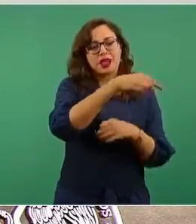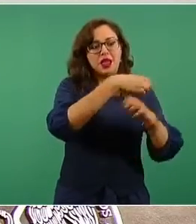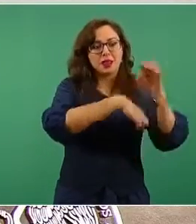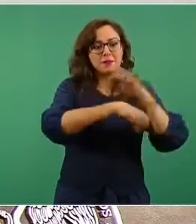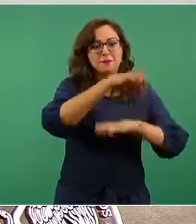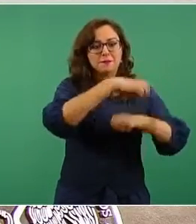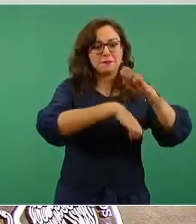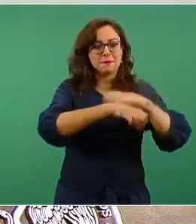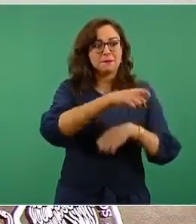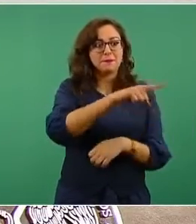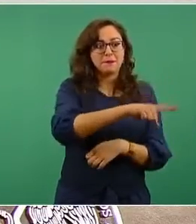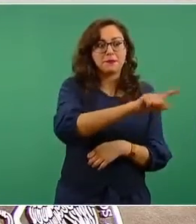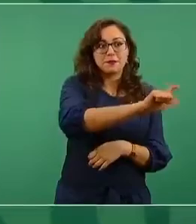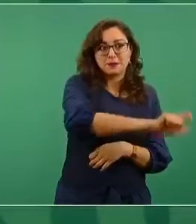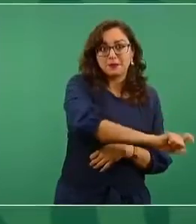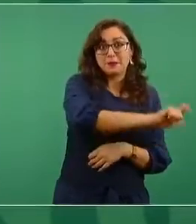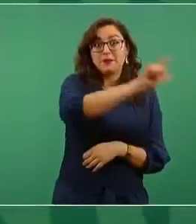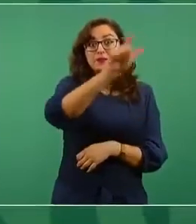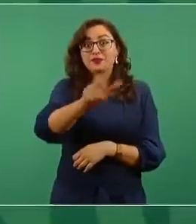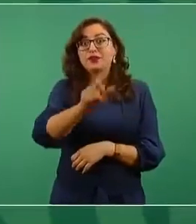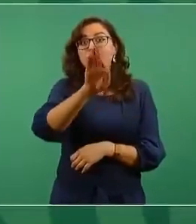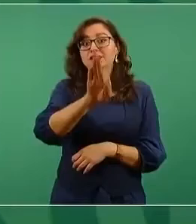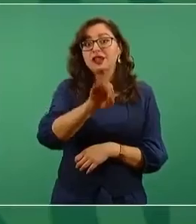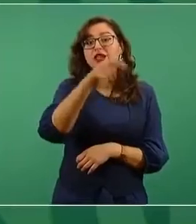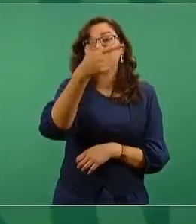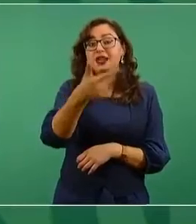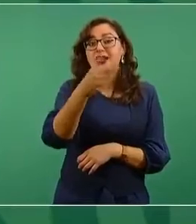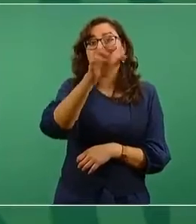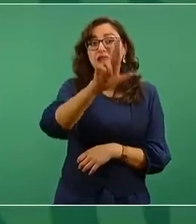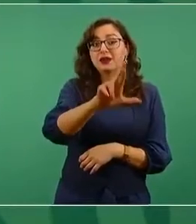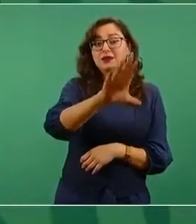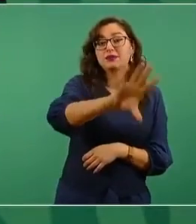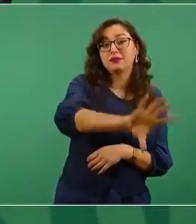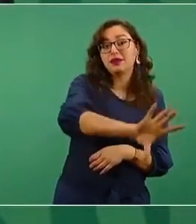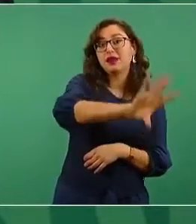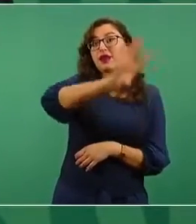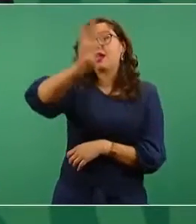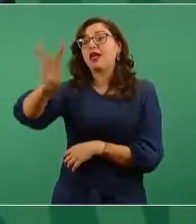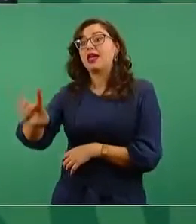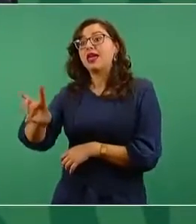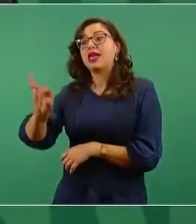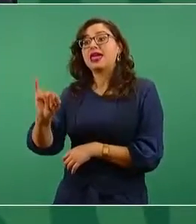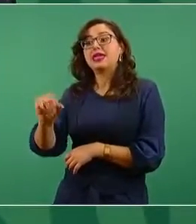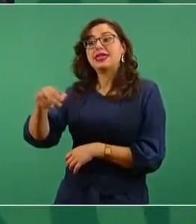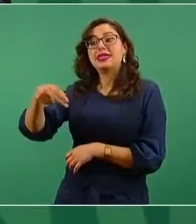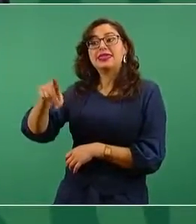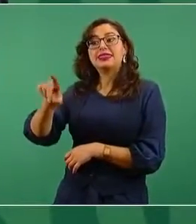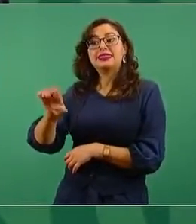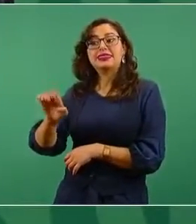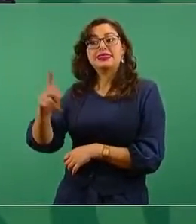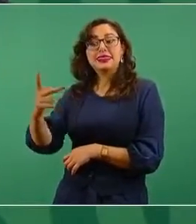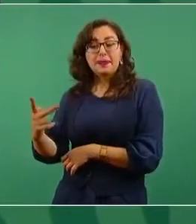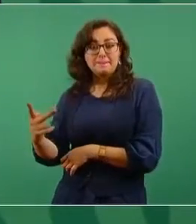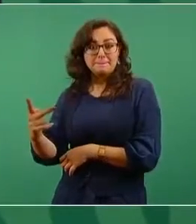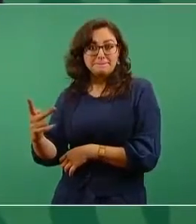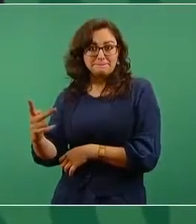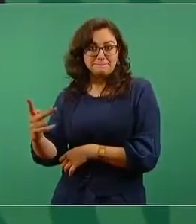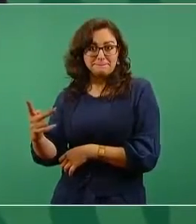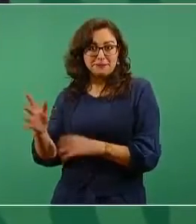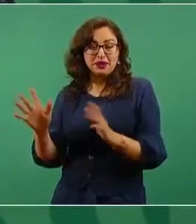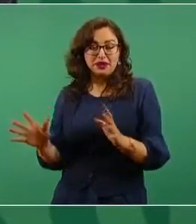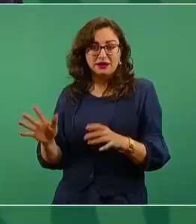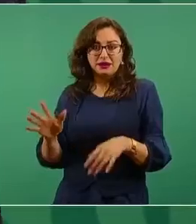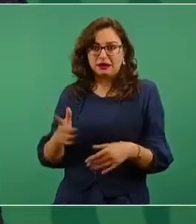como devolverle al pueblo lo robado, ¿sí? Porque en todo caso esto es el resarcimiento de un daño derivado de un